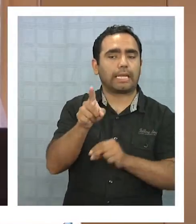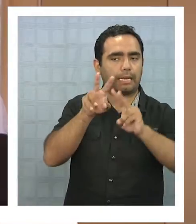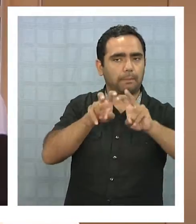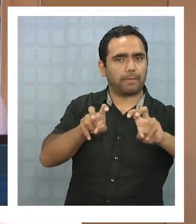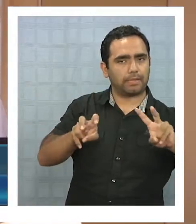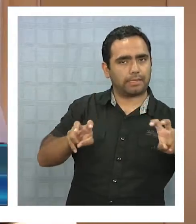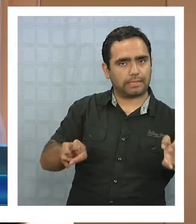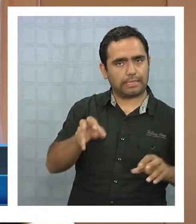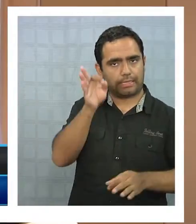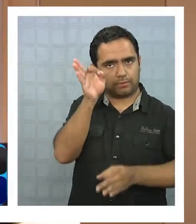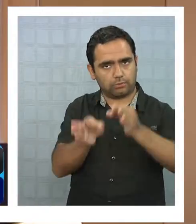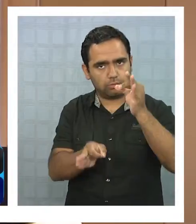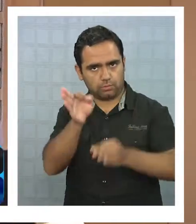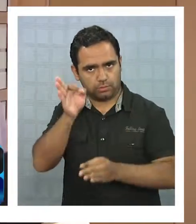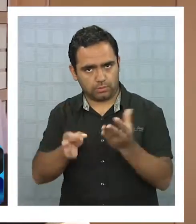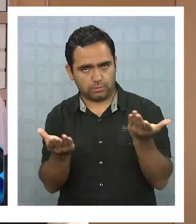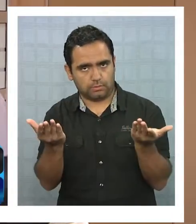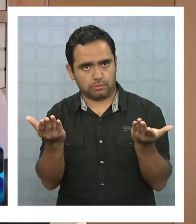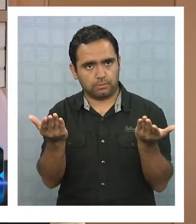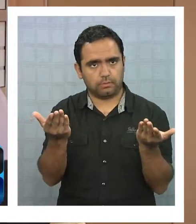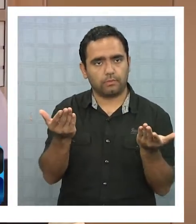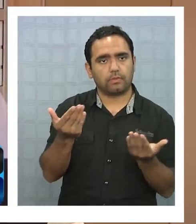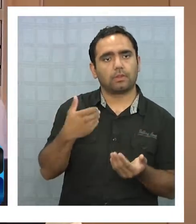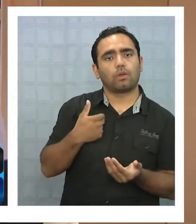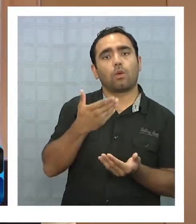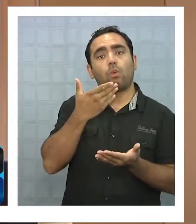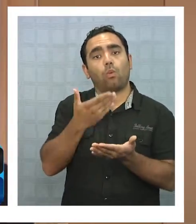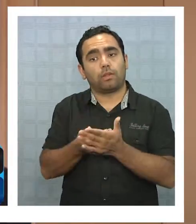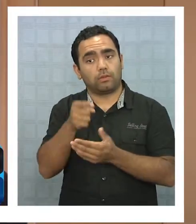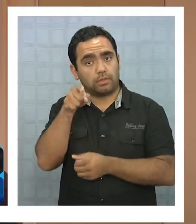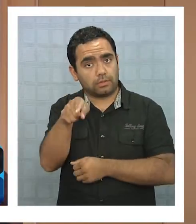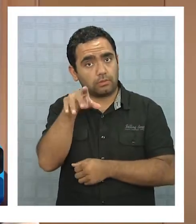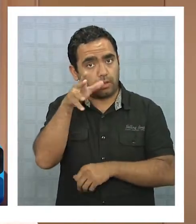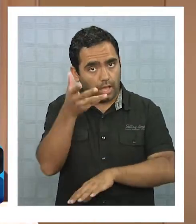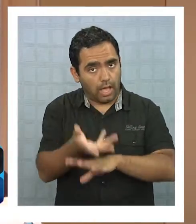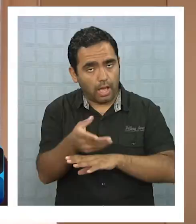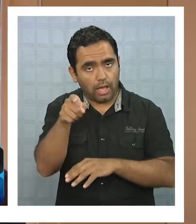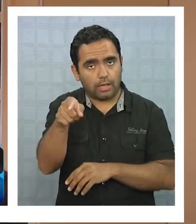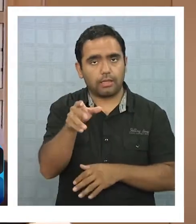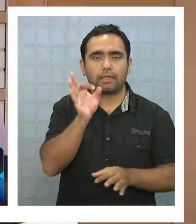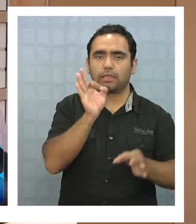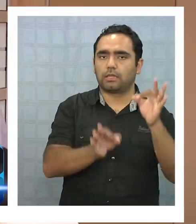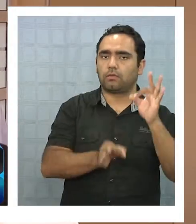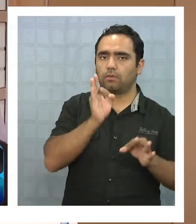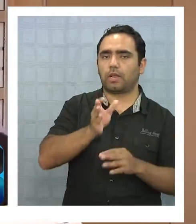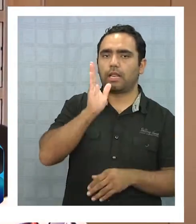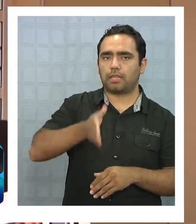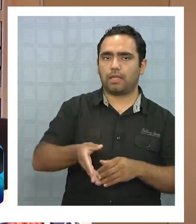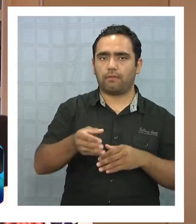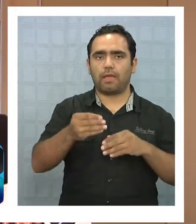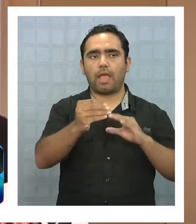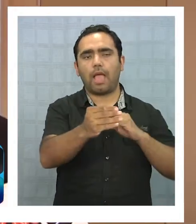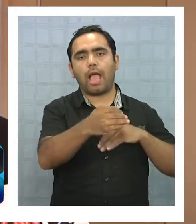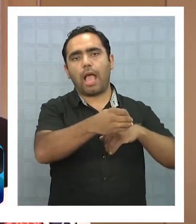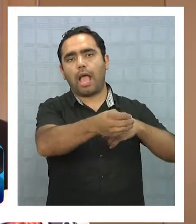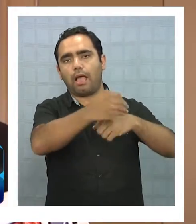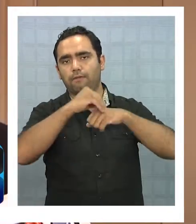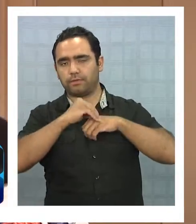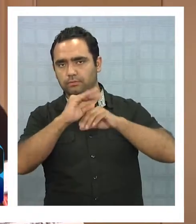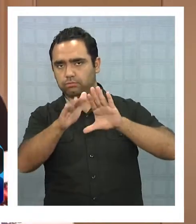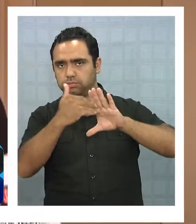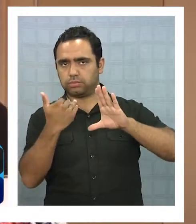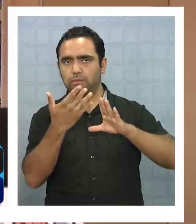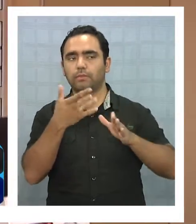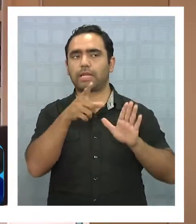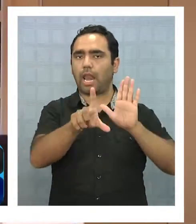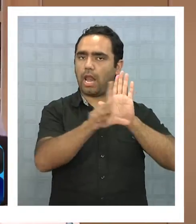que merezca pena aflictiva. Y cuando eso ocurre, los tribunales deben informarnos, porque tienen la obligación